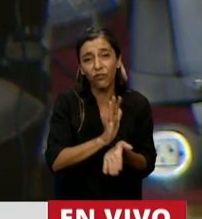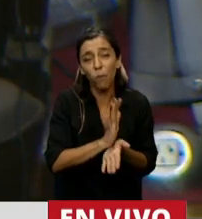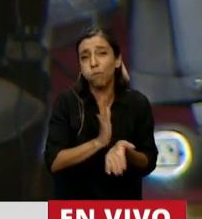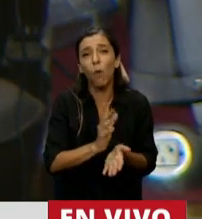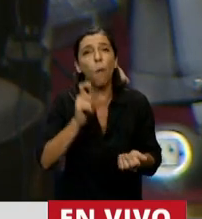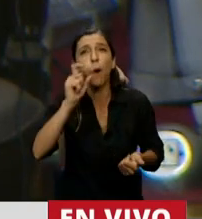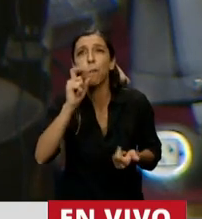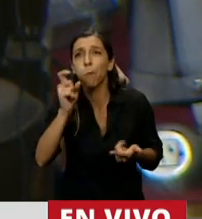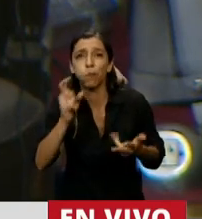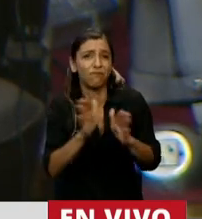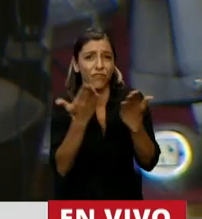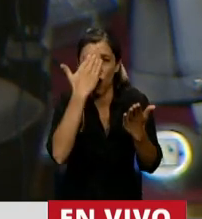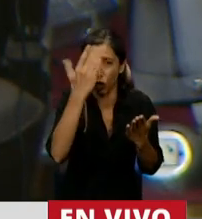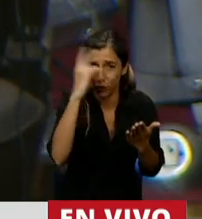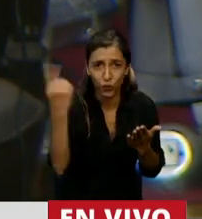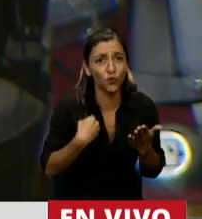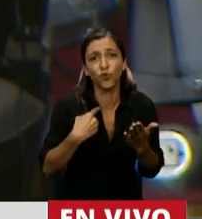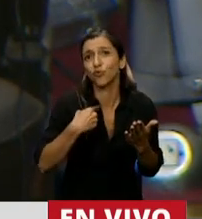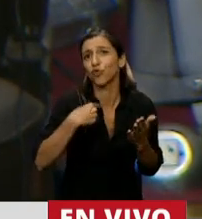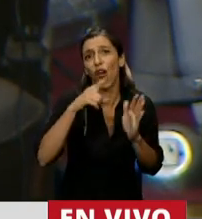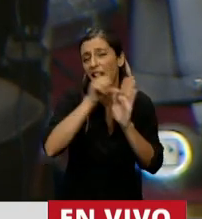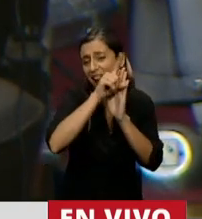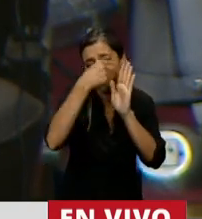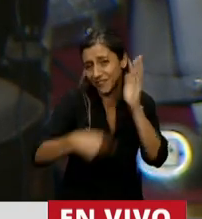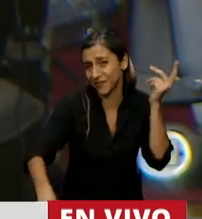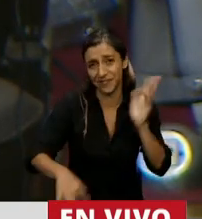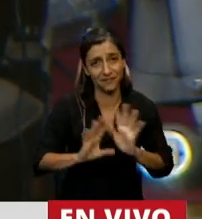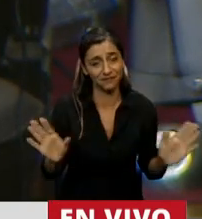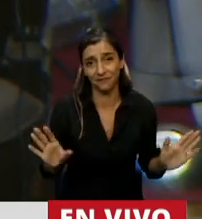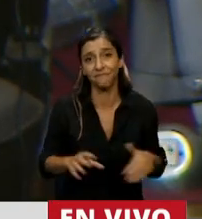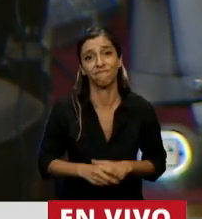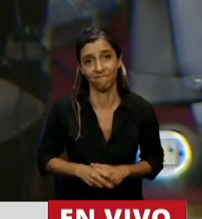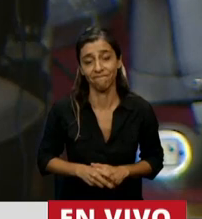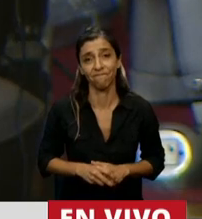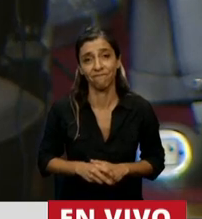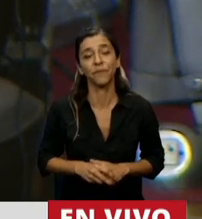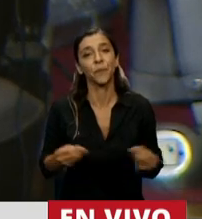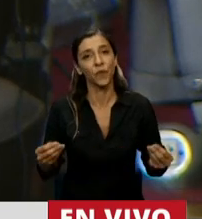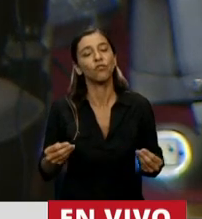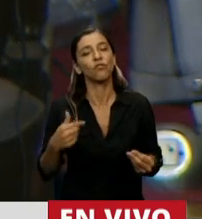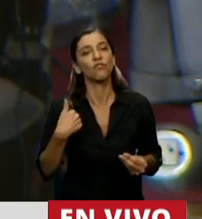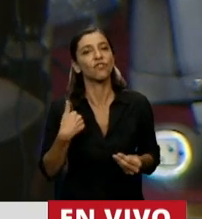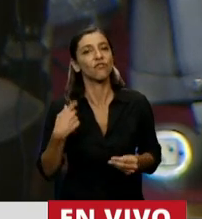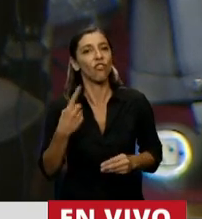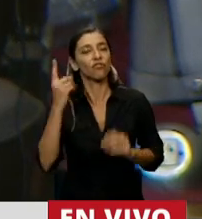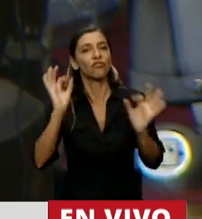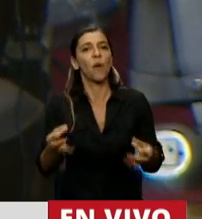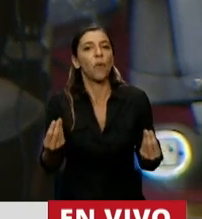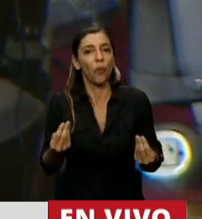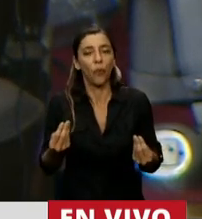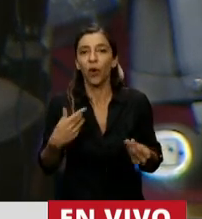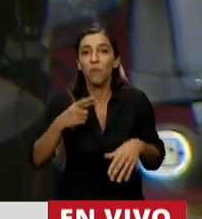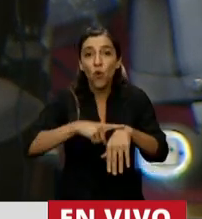jurídico constitucional argentino. En este se respeta la vida desde la concepción,